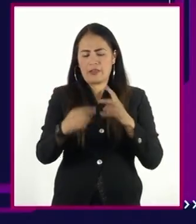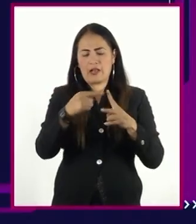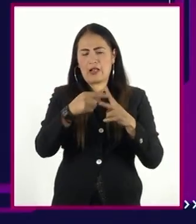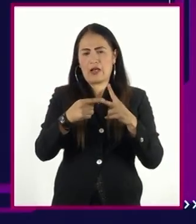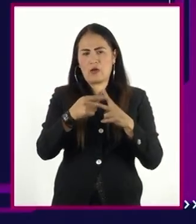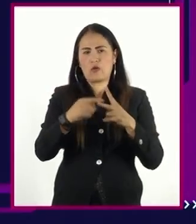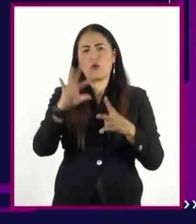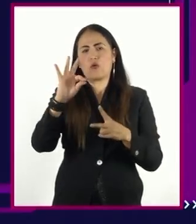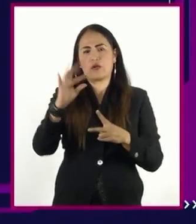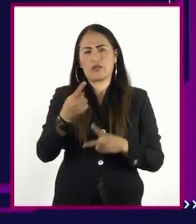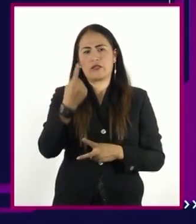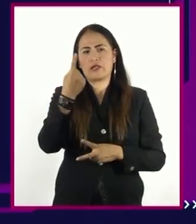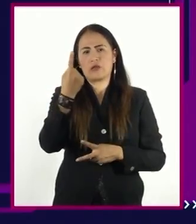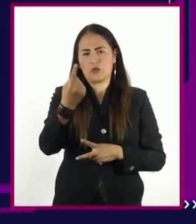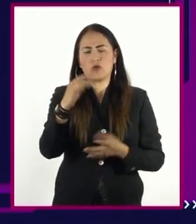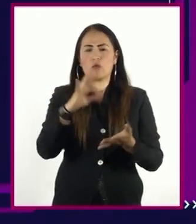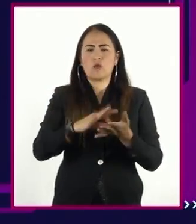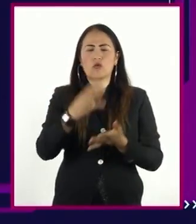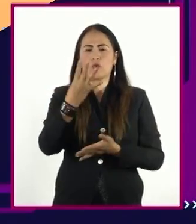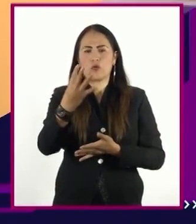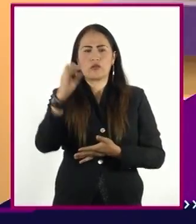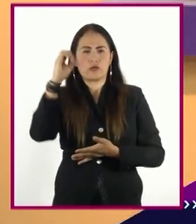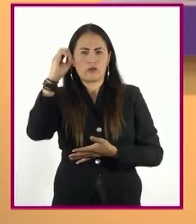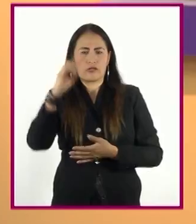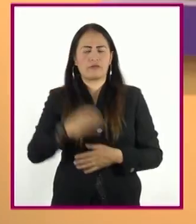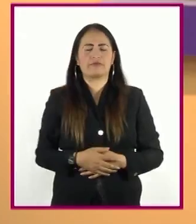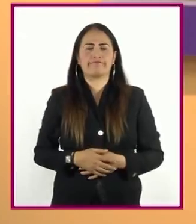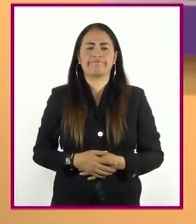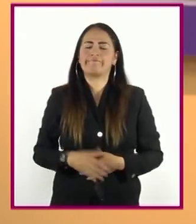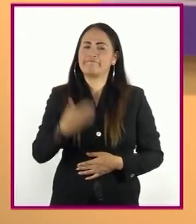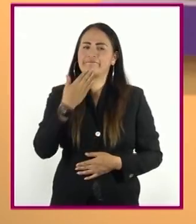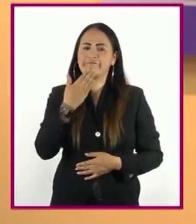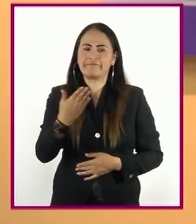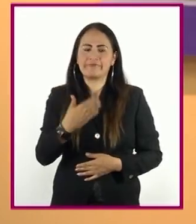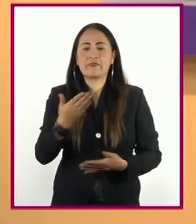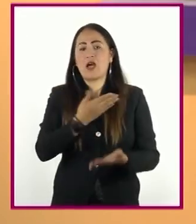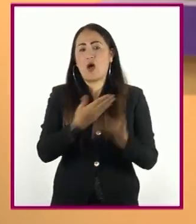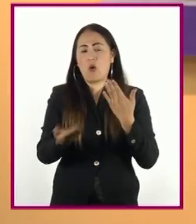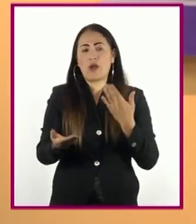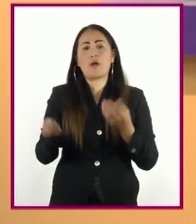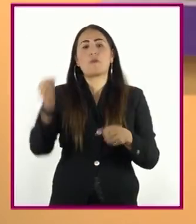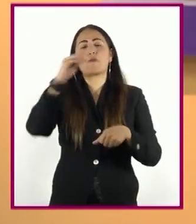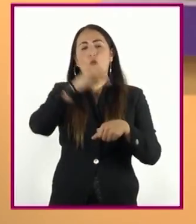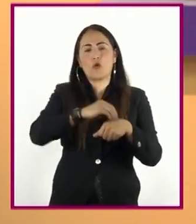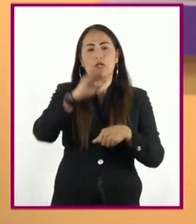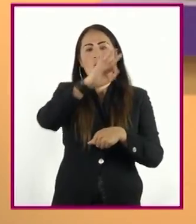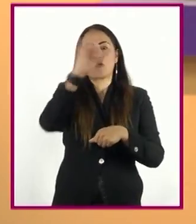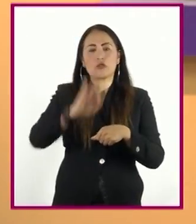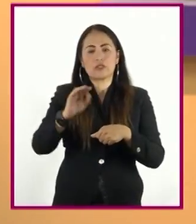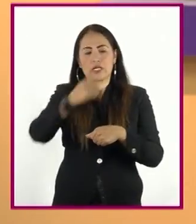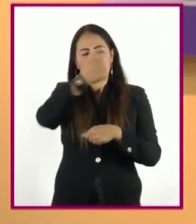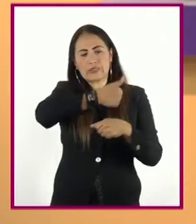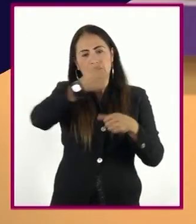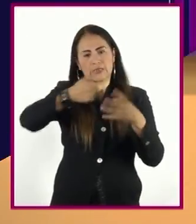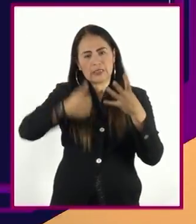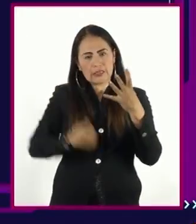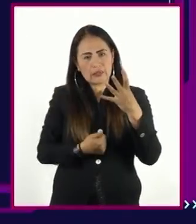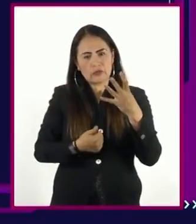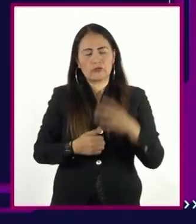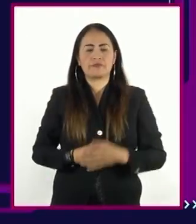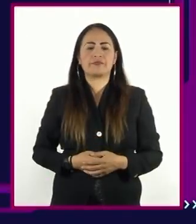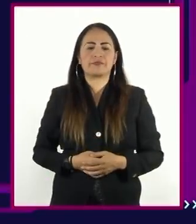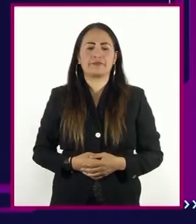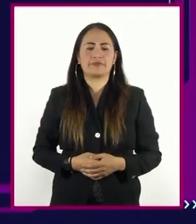de 41.4 grados. Muy bien, Daniel. Ahora coloquemos los porcentajes que corresponden a cada